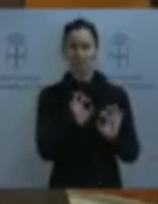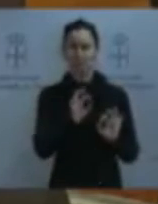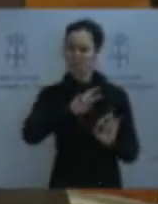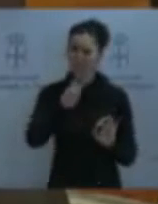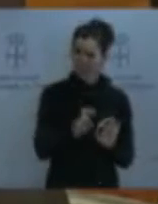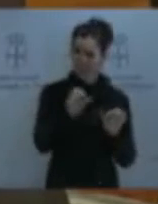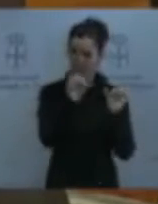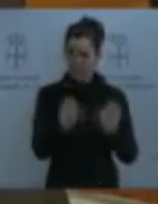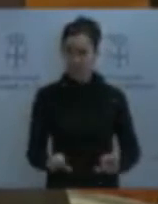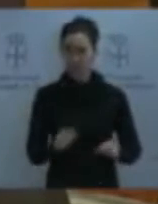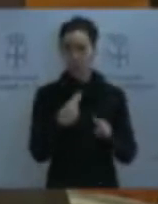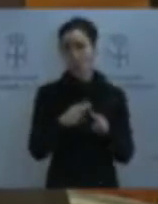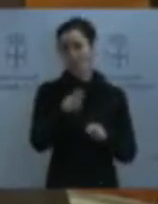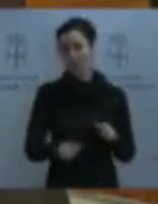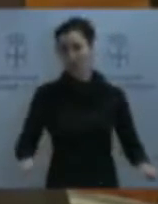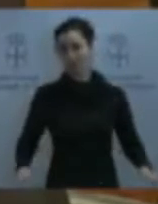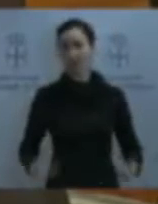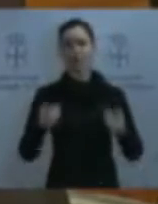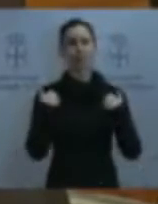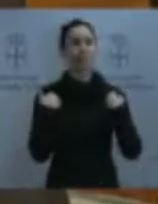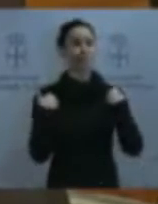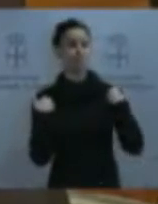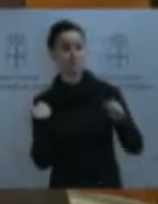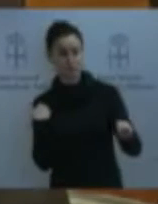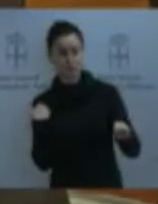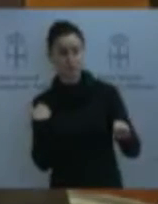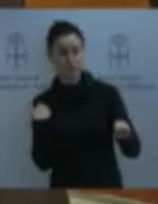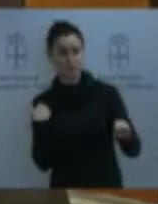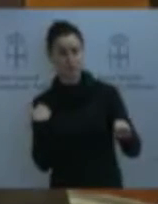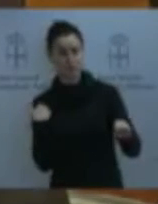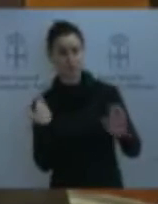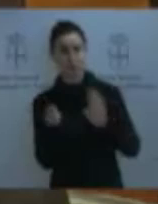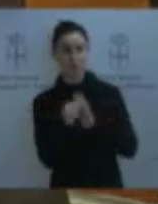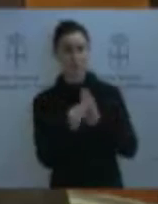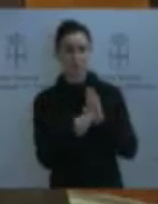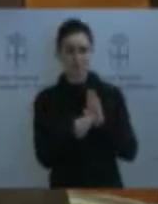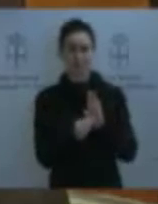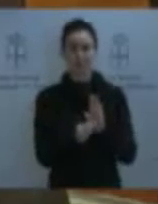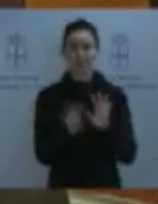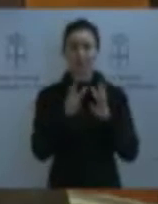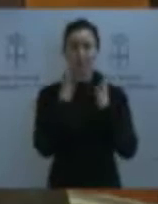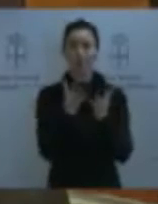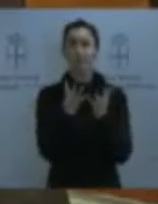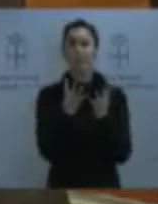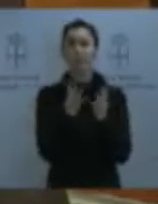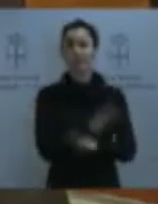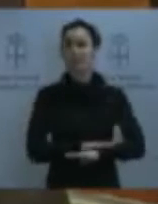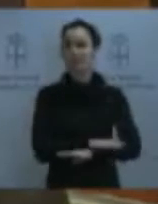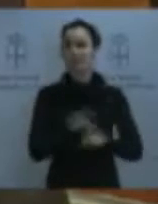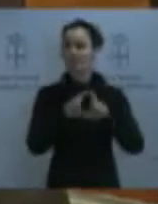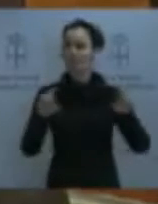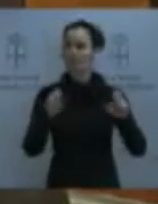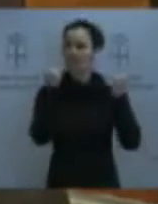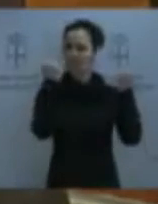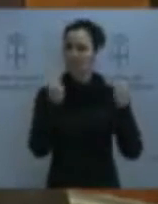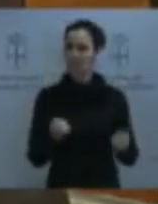de Estado acaban formando parte de los consejos de administración de grandes empresas. Y les recordamos, sin una apuesta por la